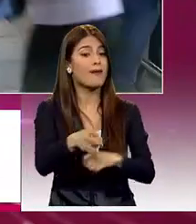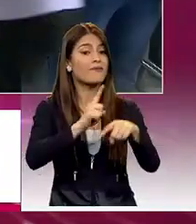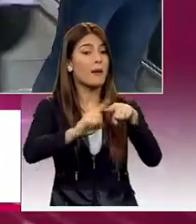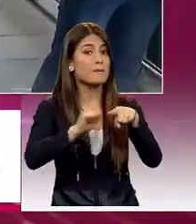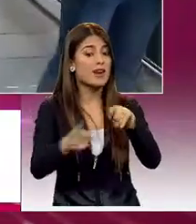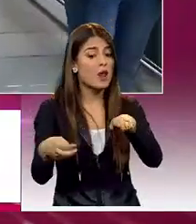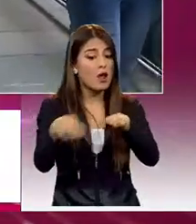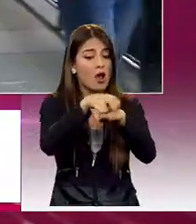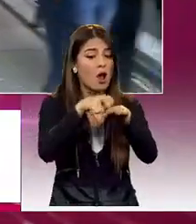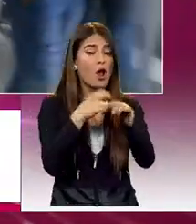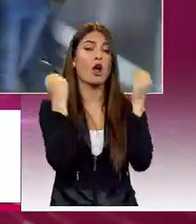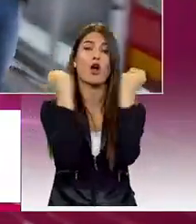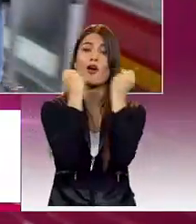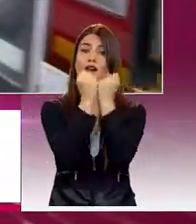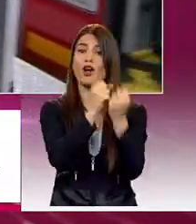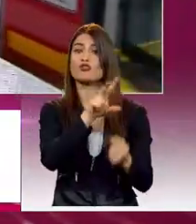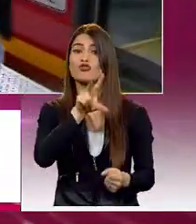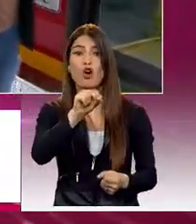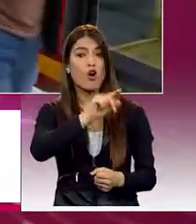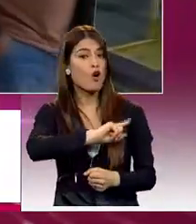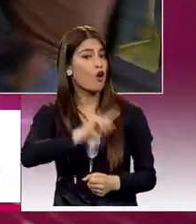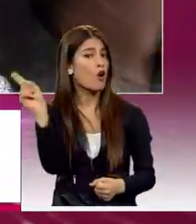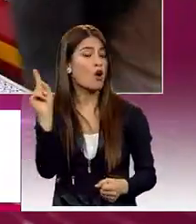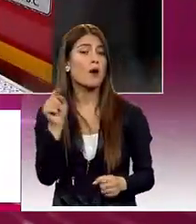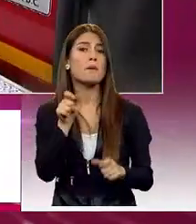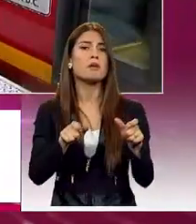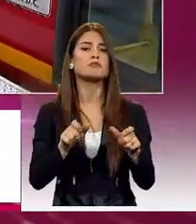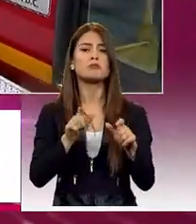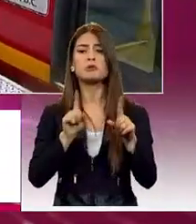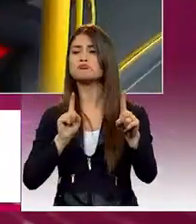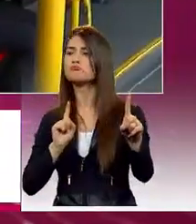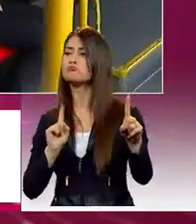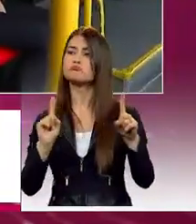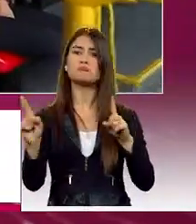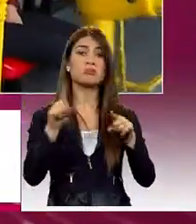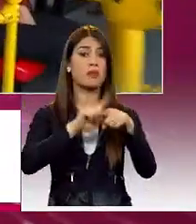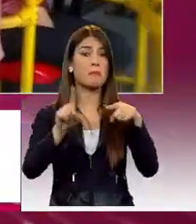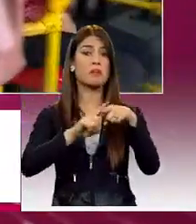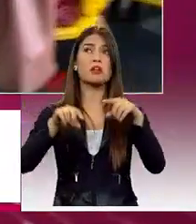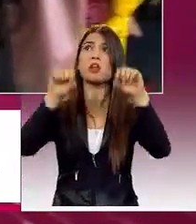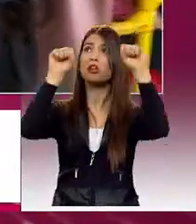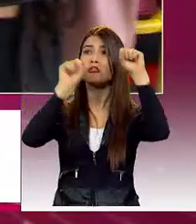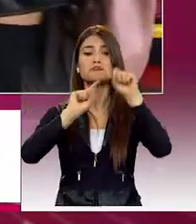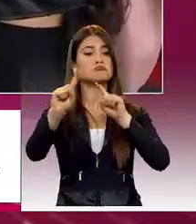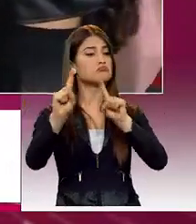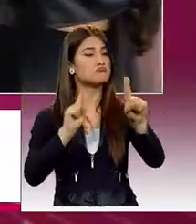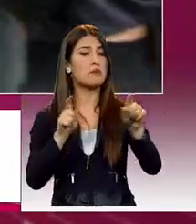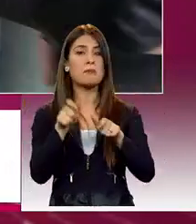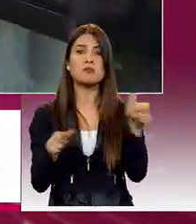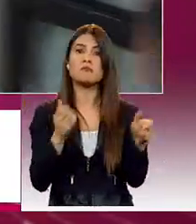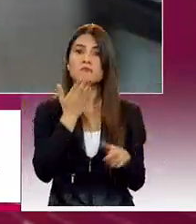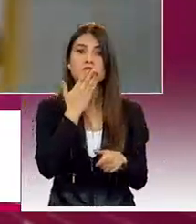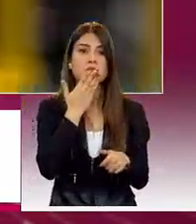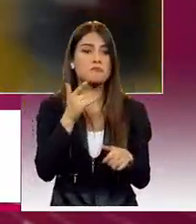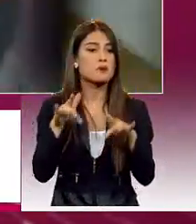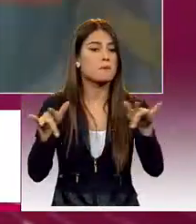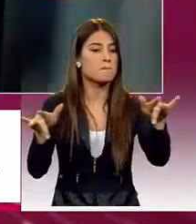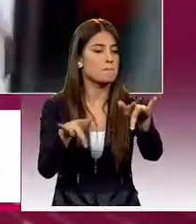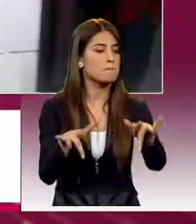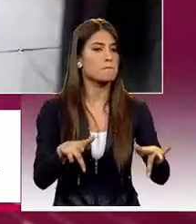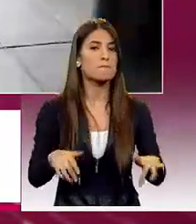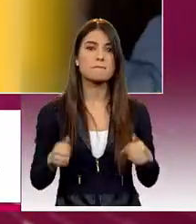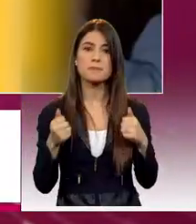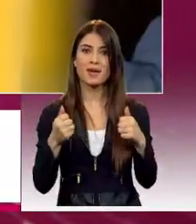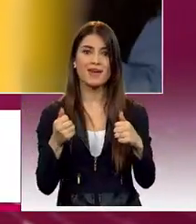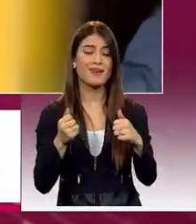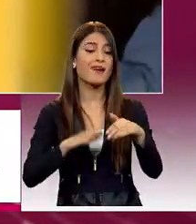de Transmilenio estemos separados por un metro o más entre uno y otro. Por eso el tema del 35%. Pero ustedes mismos desde los